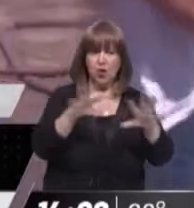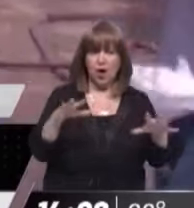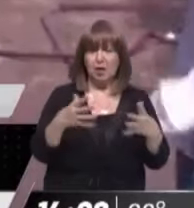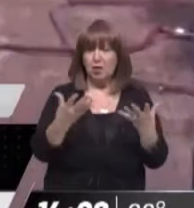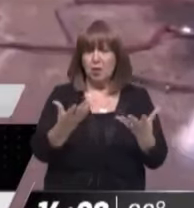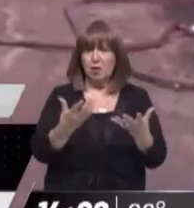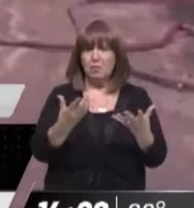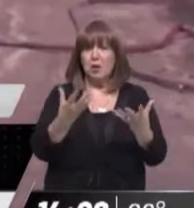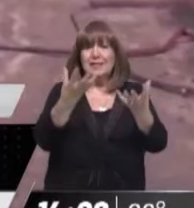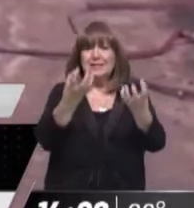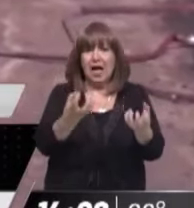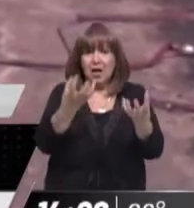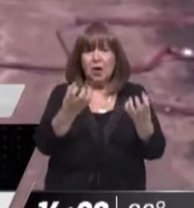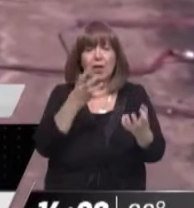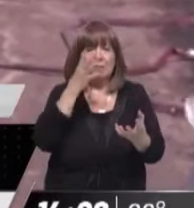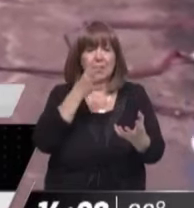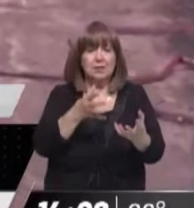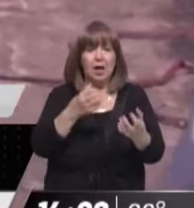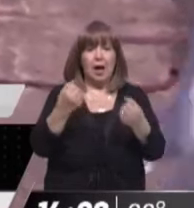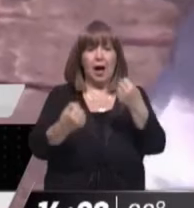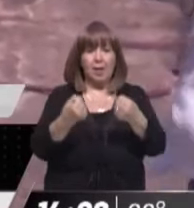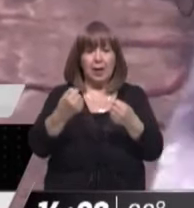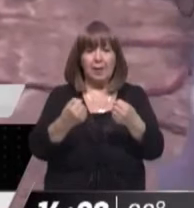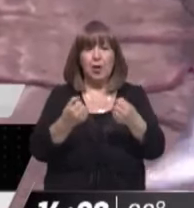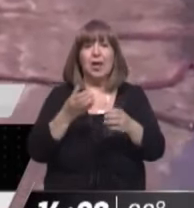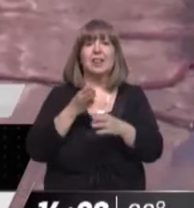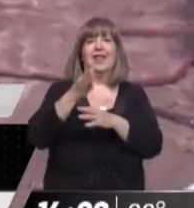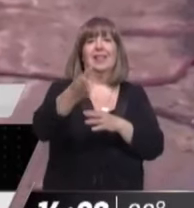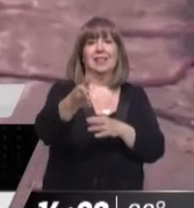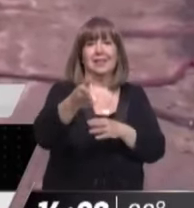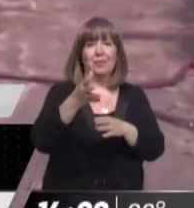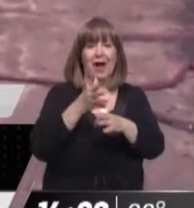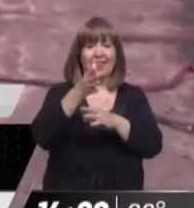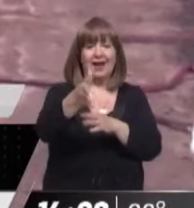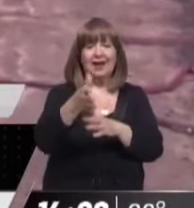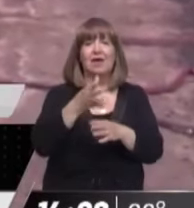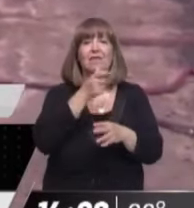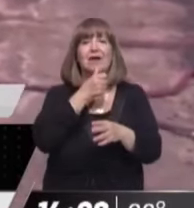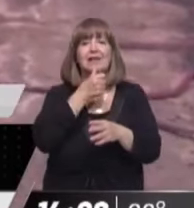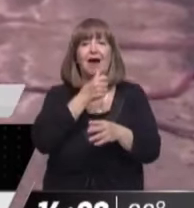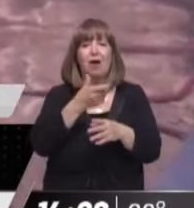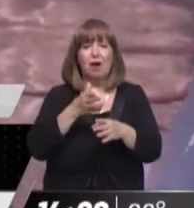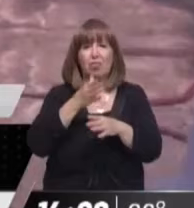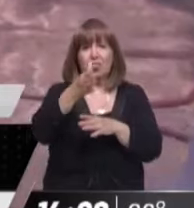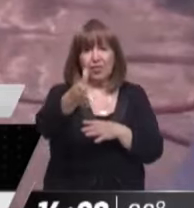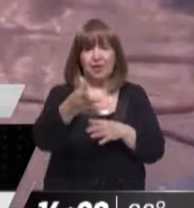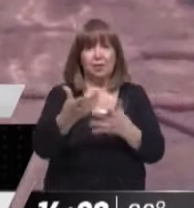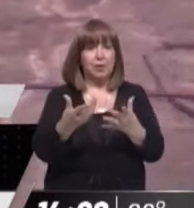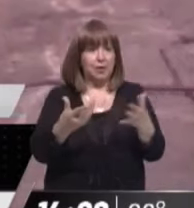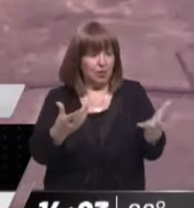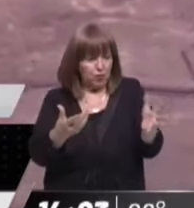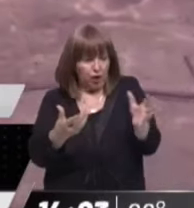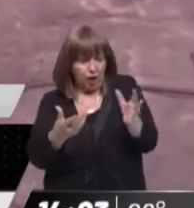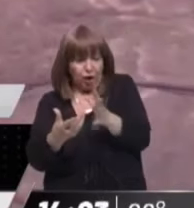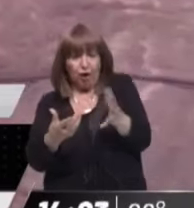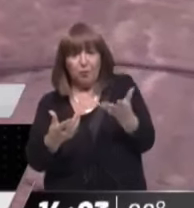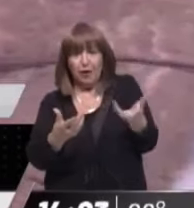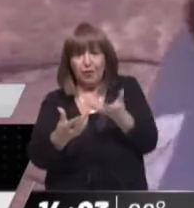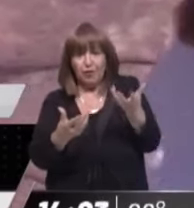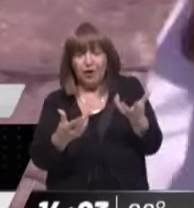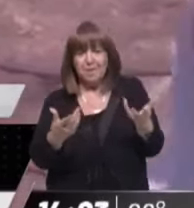claro, lo decíamos nosotros, el vehículo en el que han llegado los bomberos no es grande, con mucha capacidad de